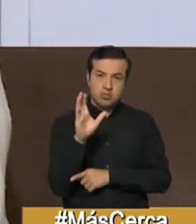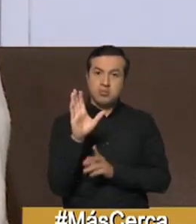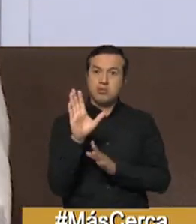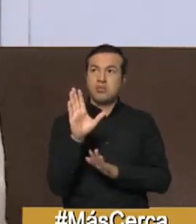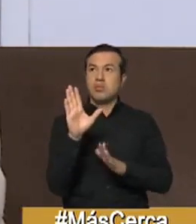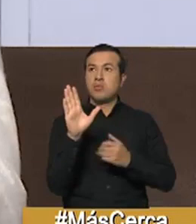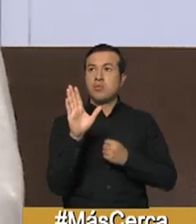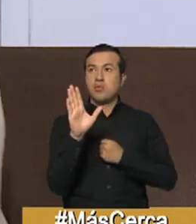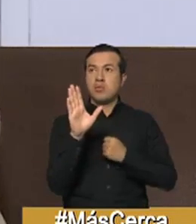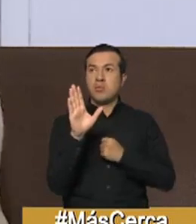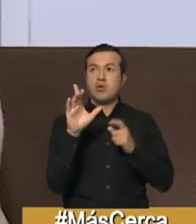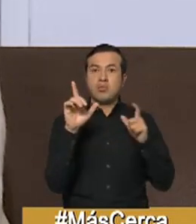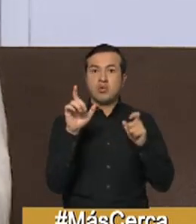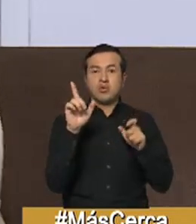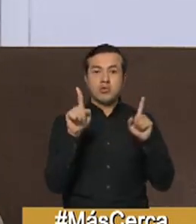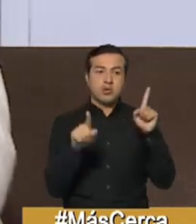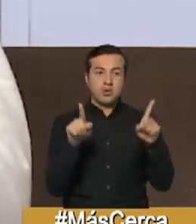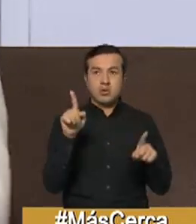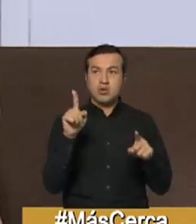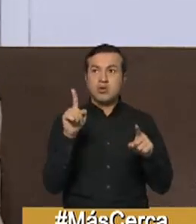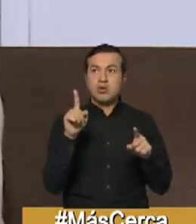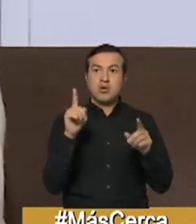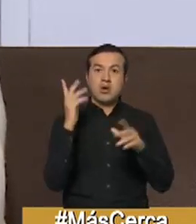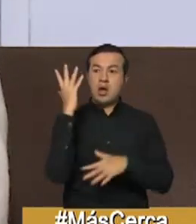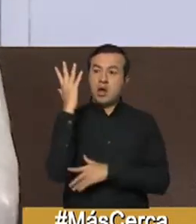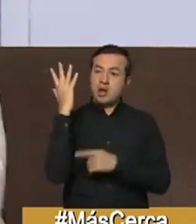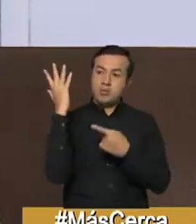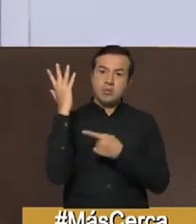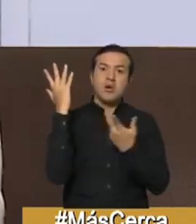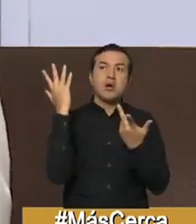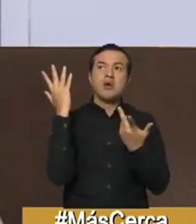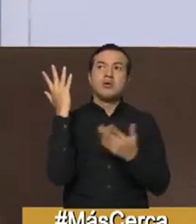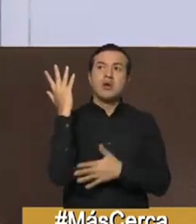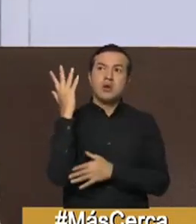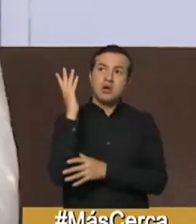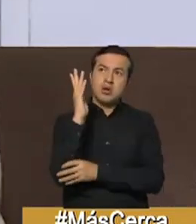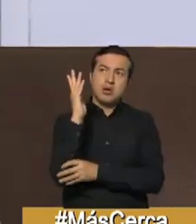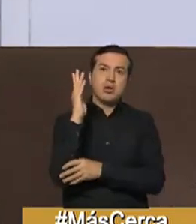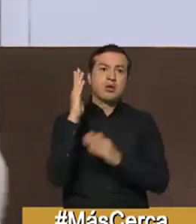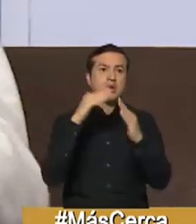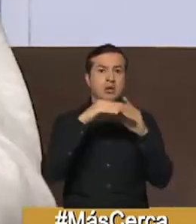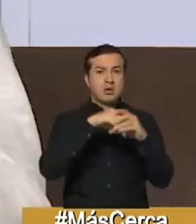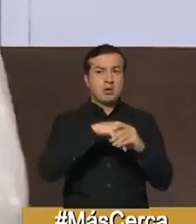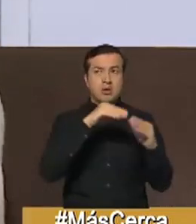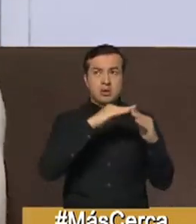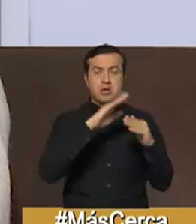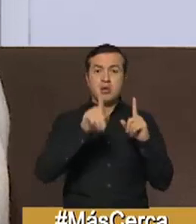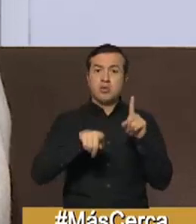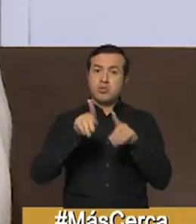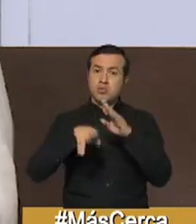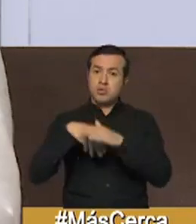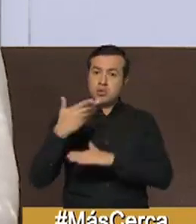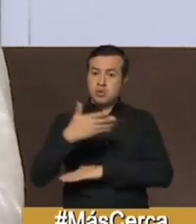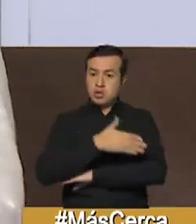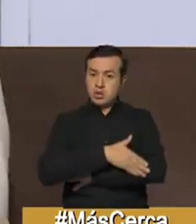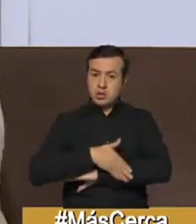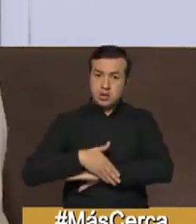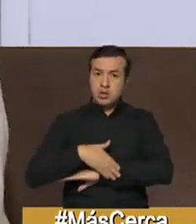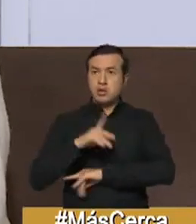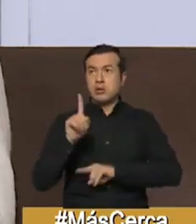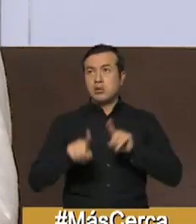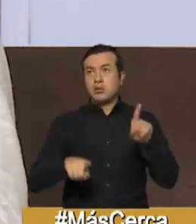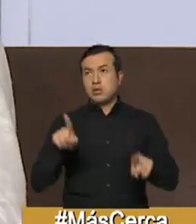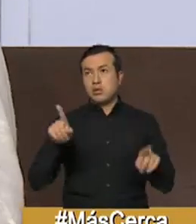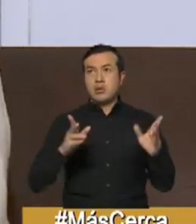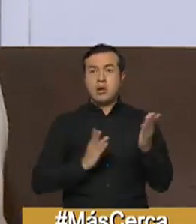foto, porque son usualmente árboles. Se encuentran a veces están en casas, ¿no? Pero a otros están en las calles, entonces un poco tienen un